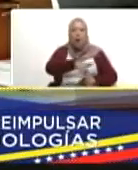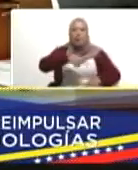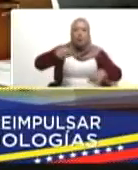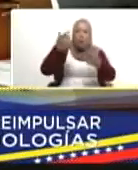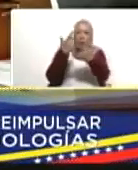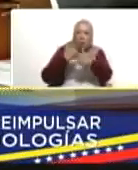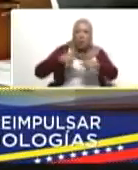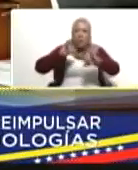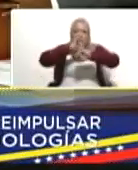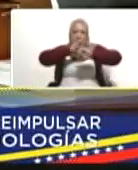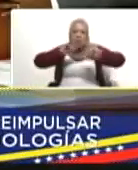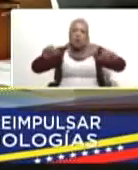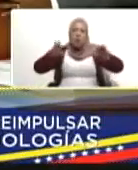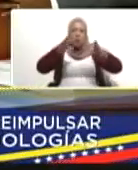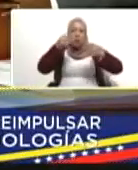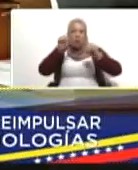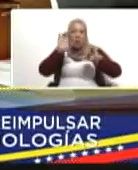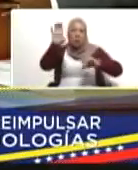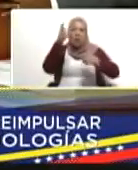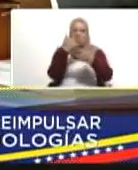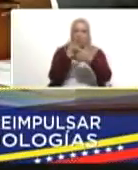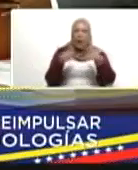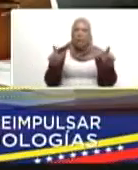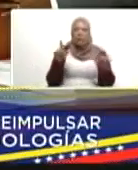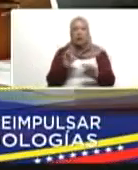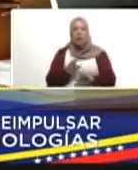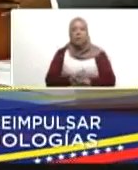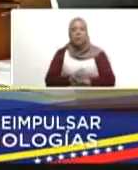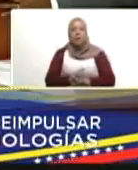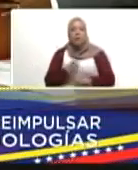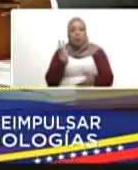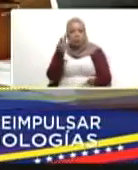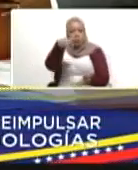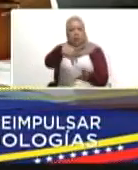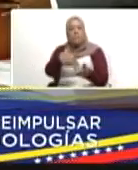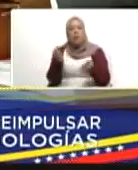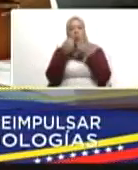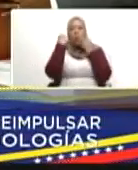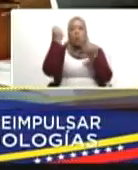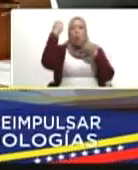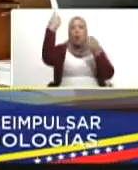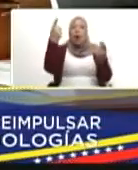independiente republicano soberano de pie